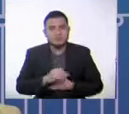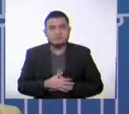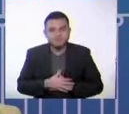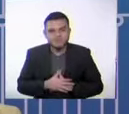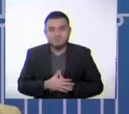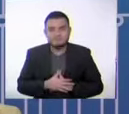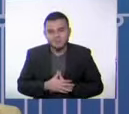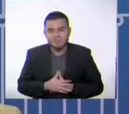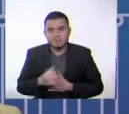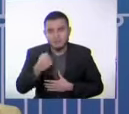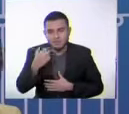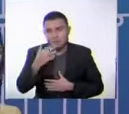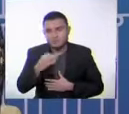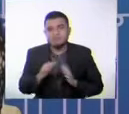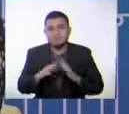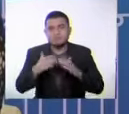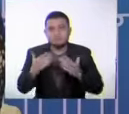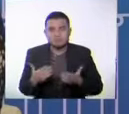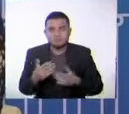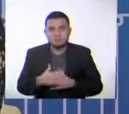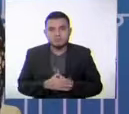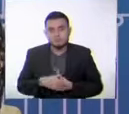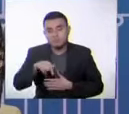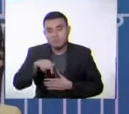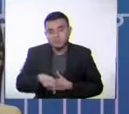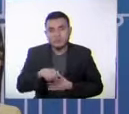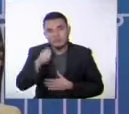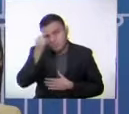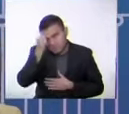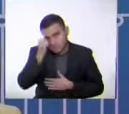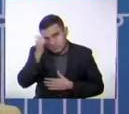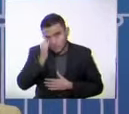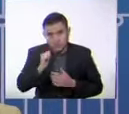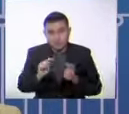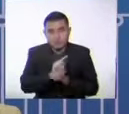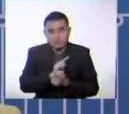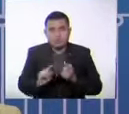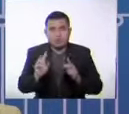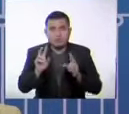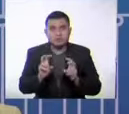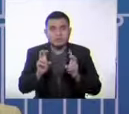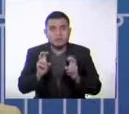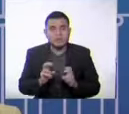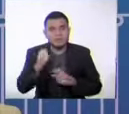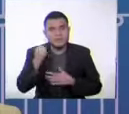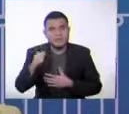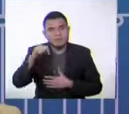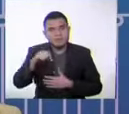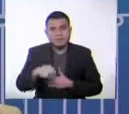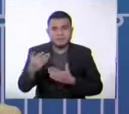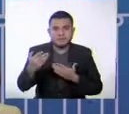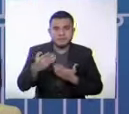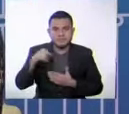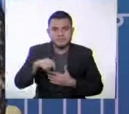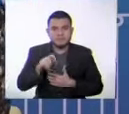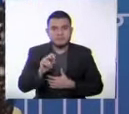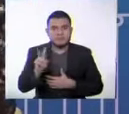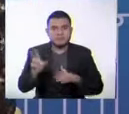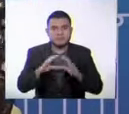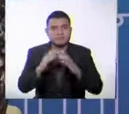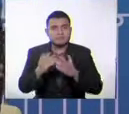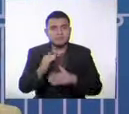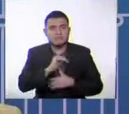es importante porque vamos a conocer también uno de los temas que ahora nos trae en esta teleclase: